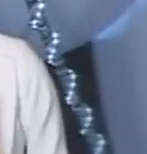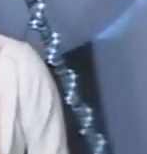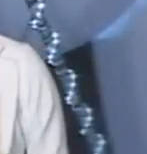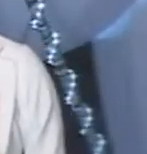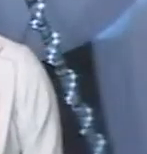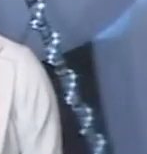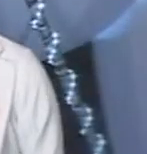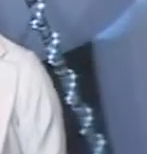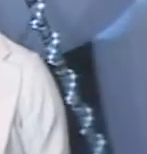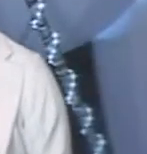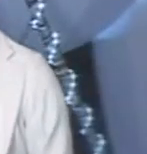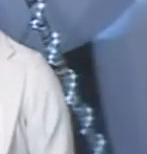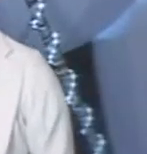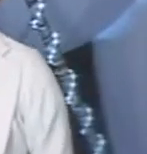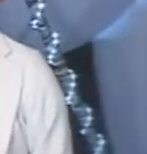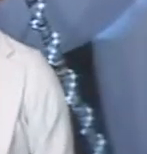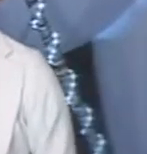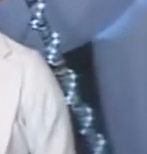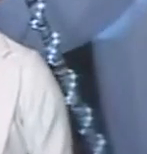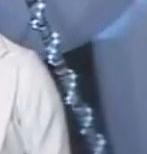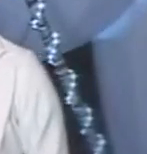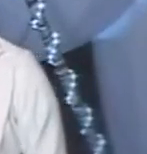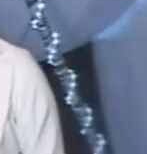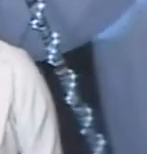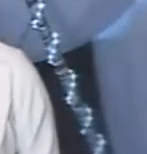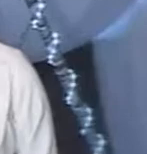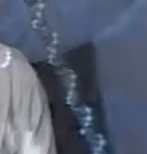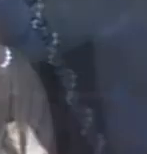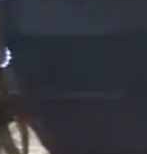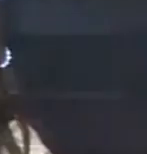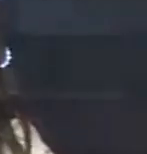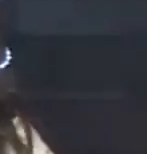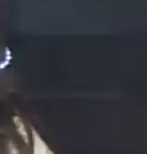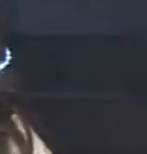esta Navidad queremos que en cada familia haya un motivo para sonreír.